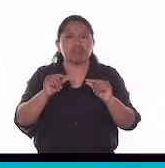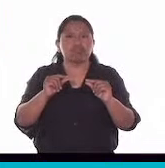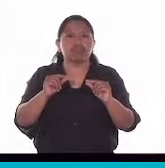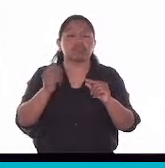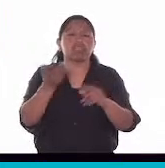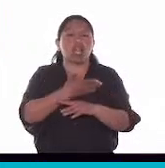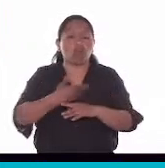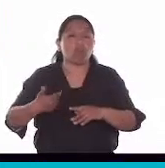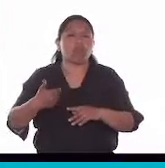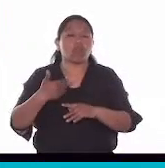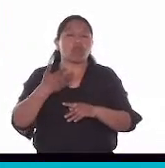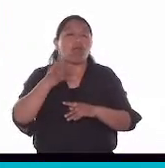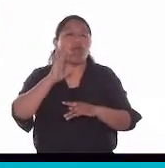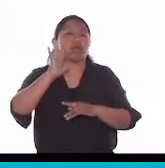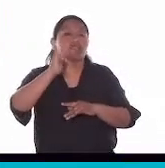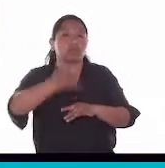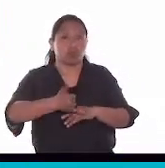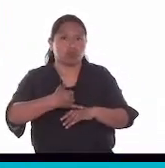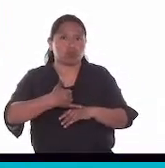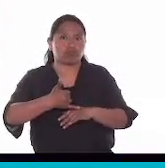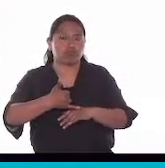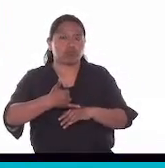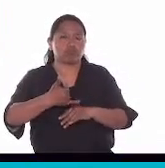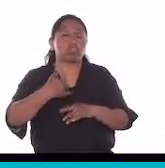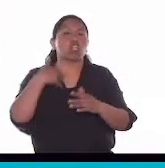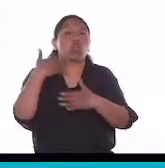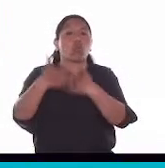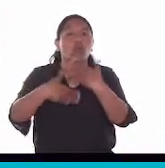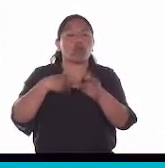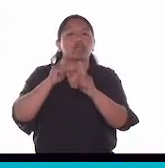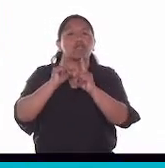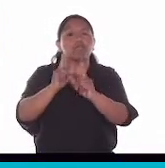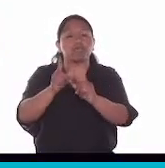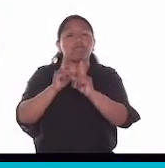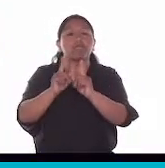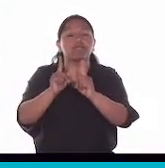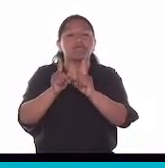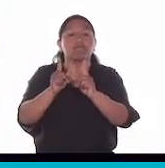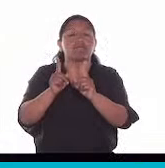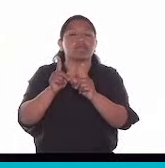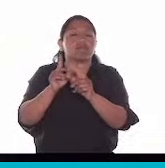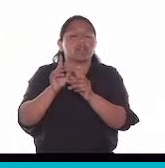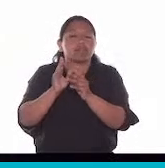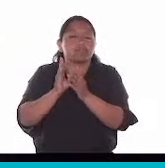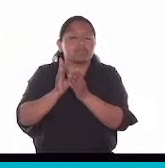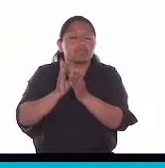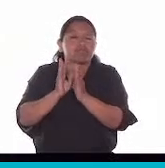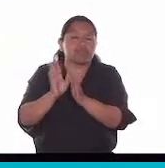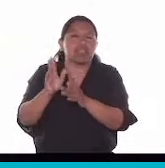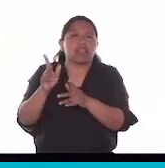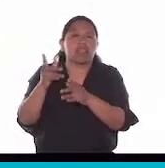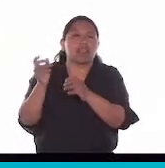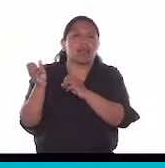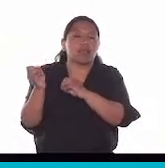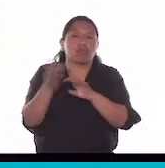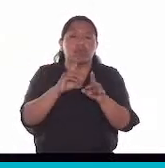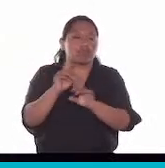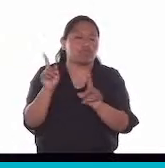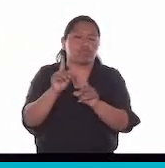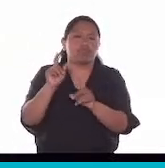escuchó y los juegos siguieron estando en el lugar del que nunca deben haberse ido